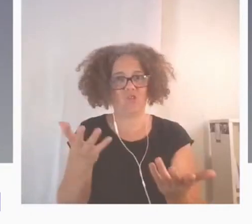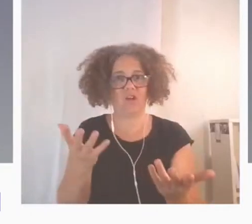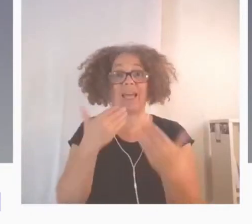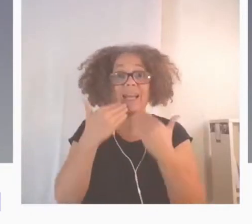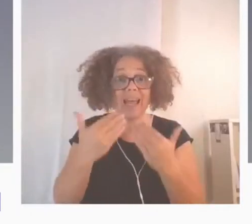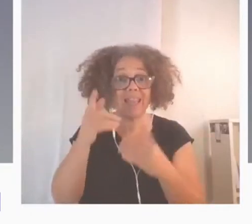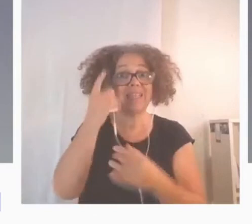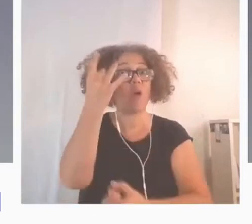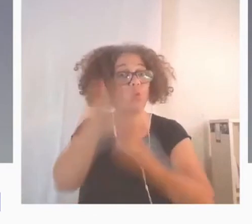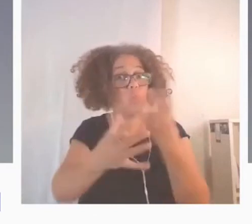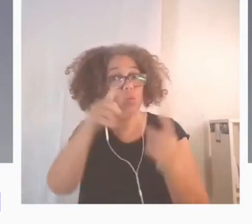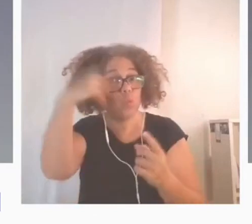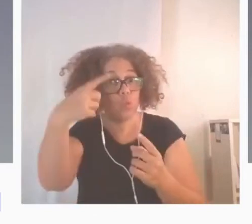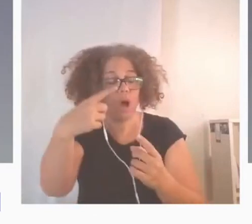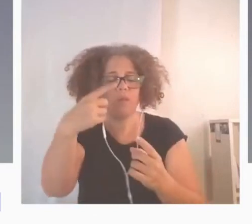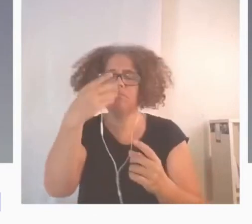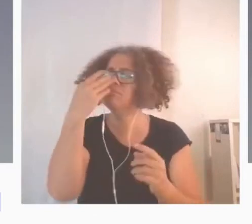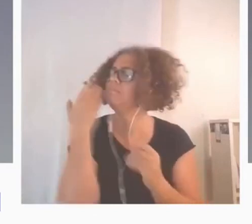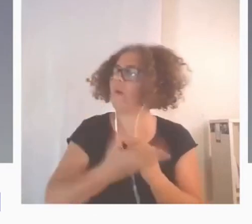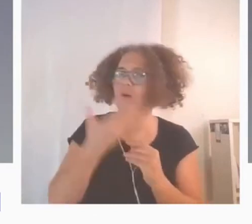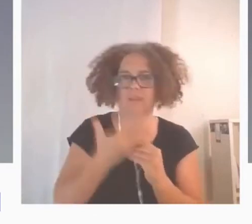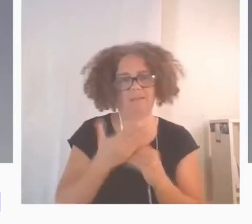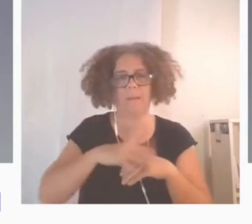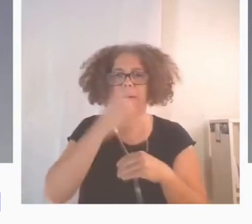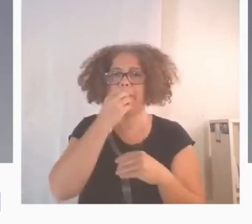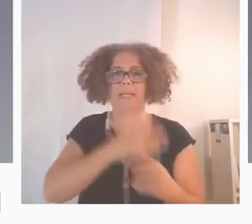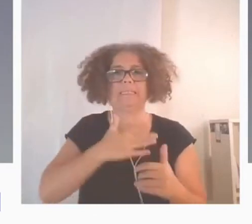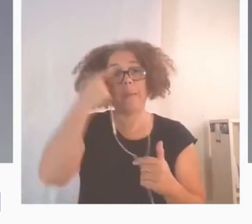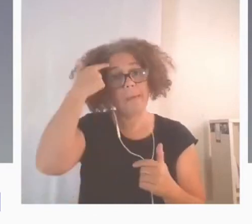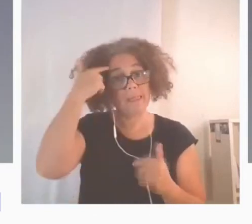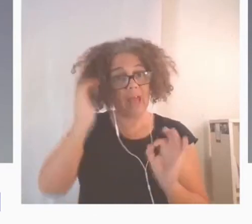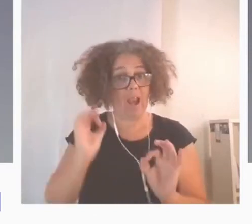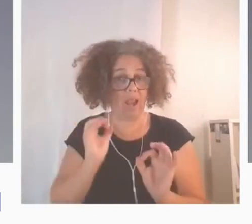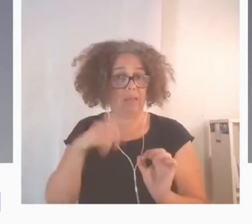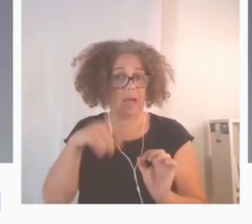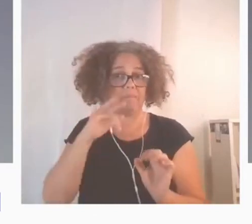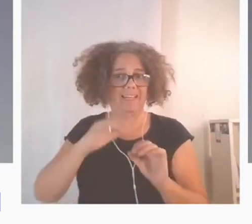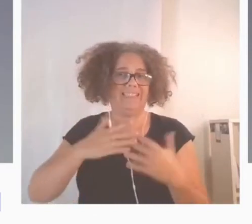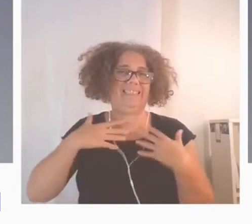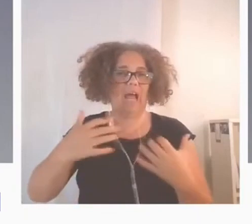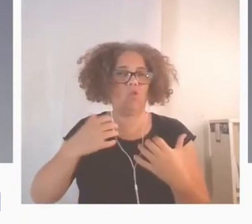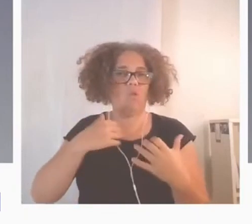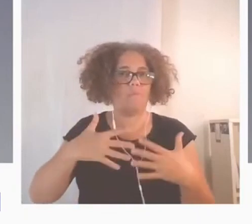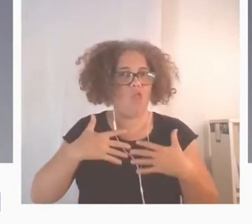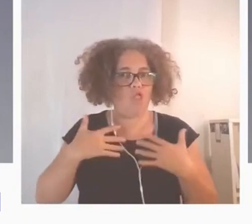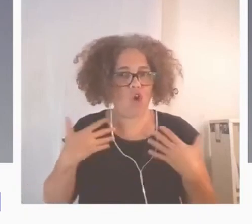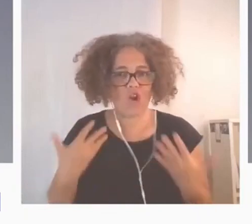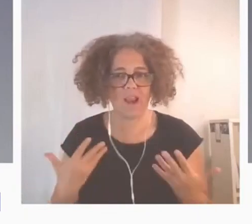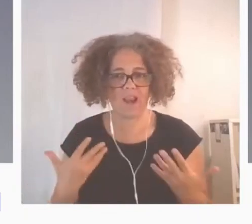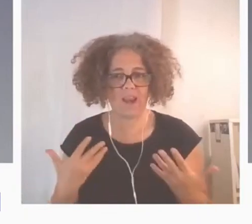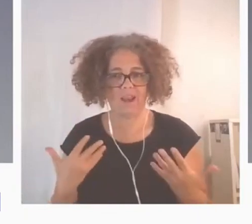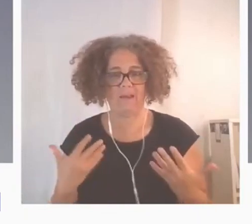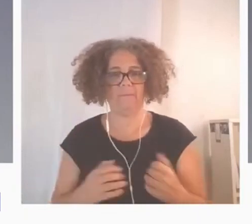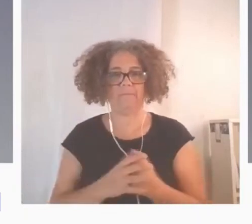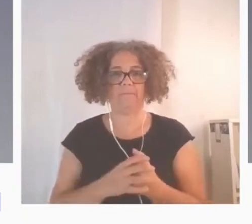actividades culturales son importantísimas para nuestro bienestar mental. Eso es algo que estamos mucho preocupados también en el municipio, por